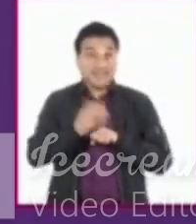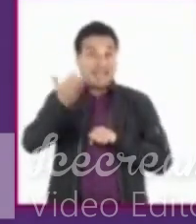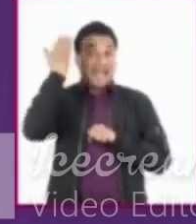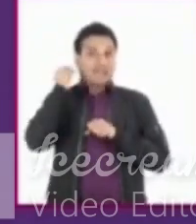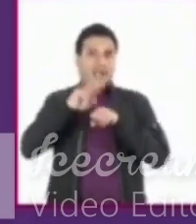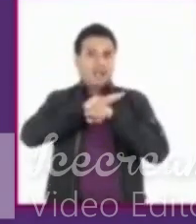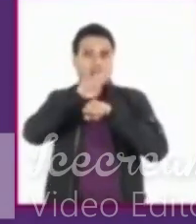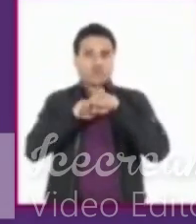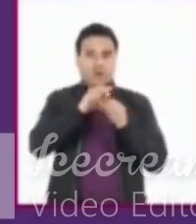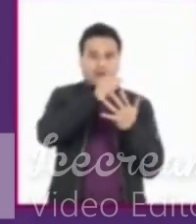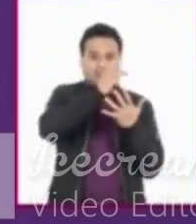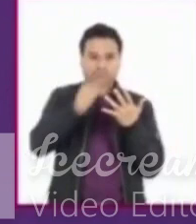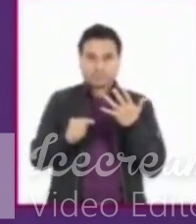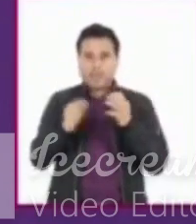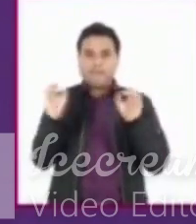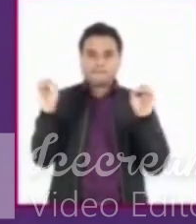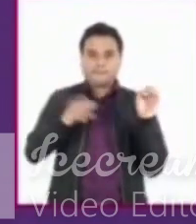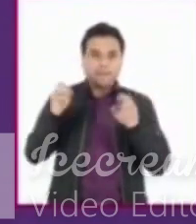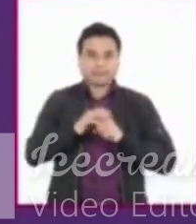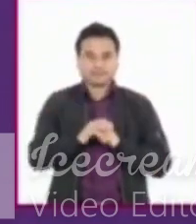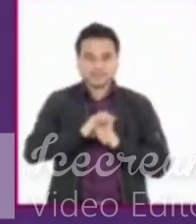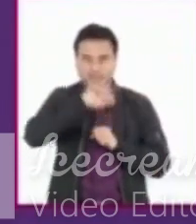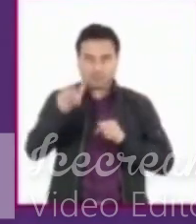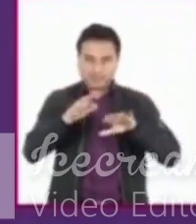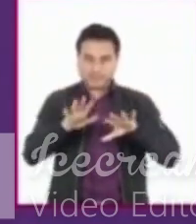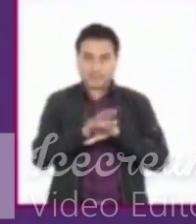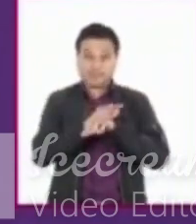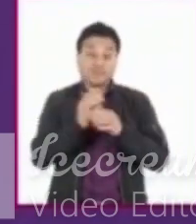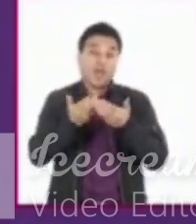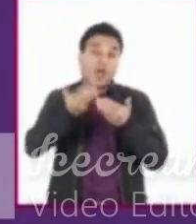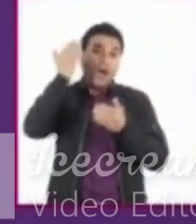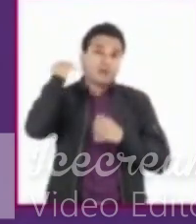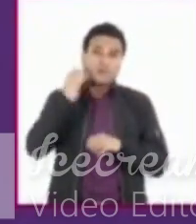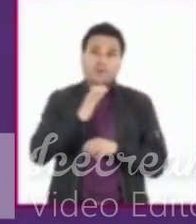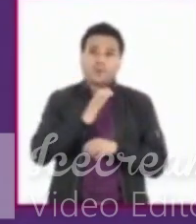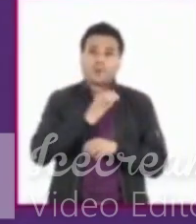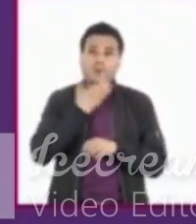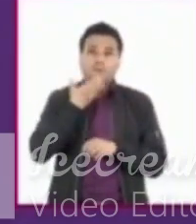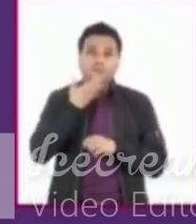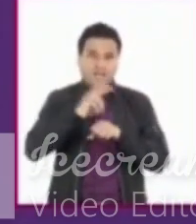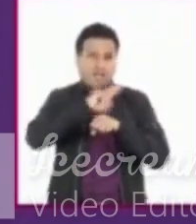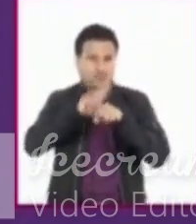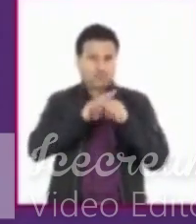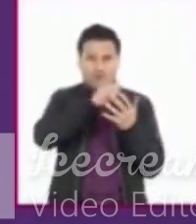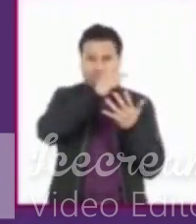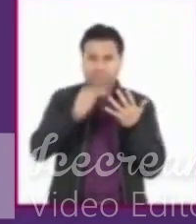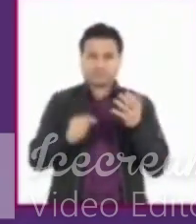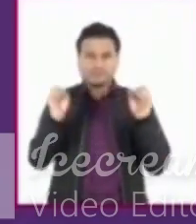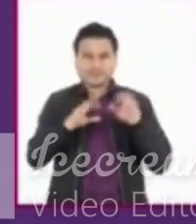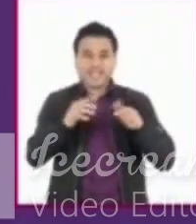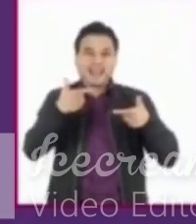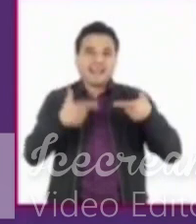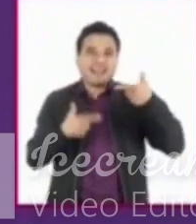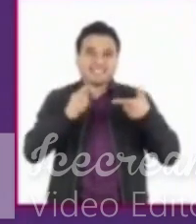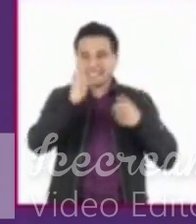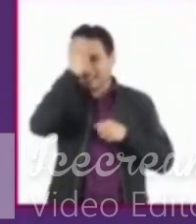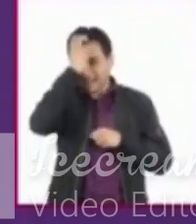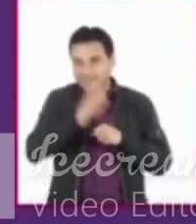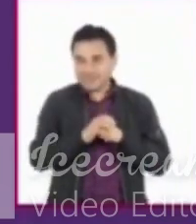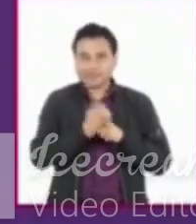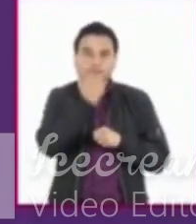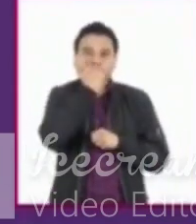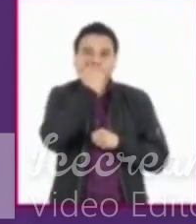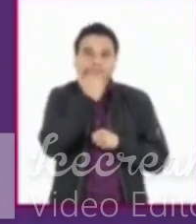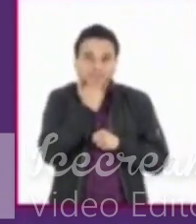al principio. Originalmente, la cajeta se hacía exclusivamente con ingredientes naturales, como leche de cabra y azúcar de